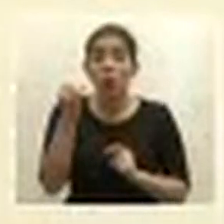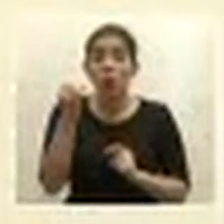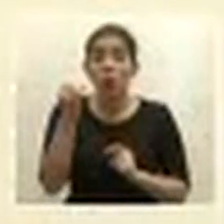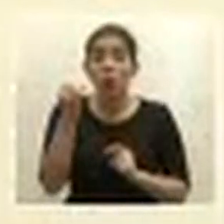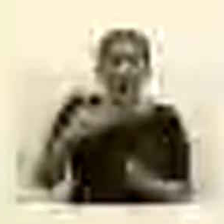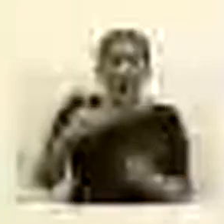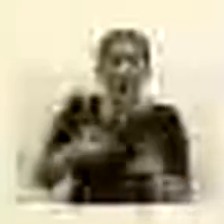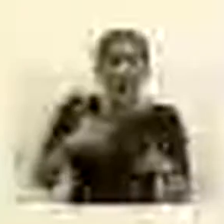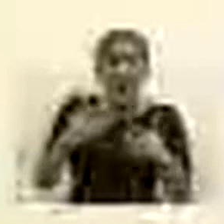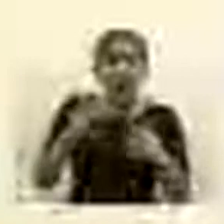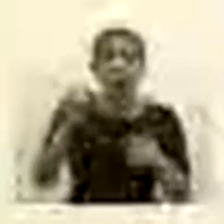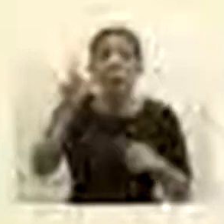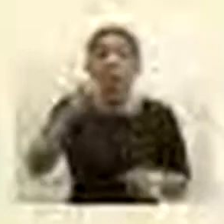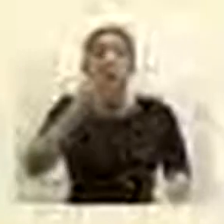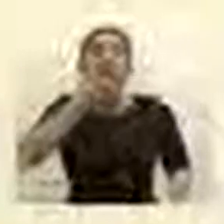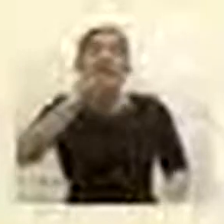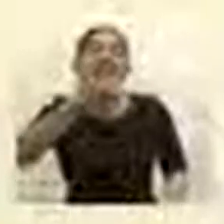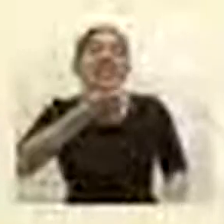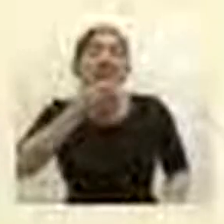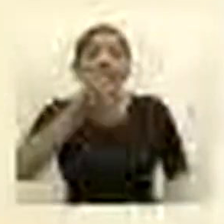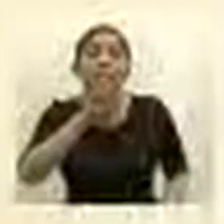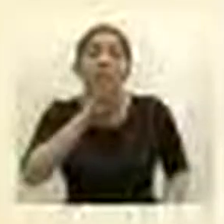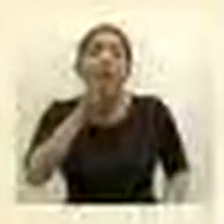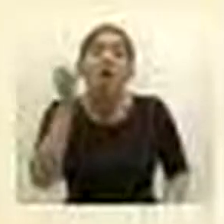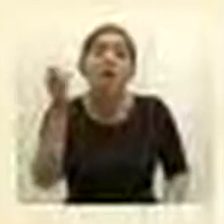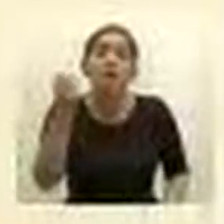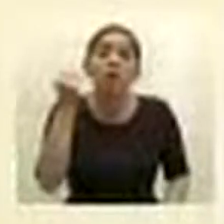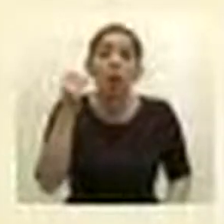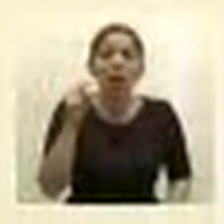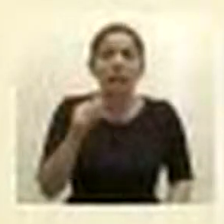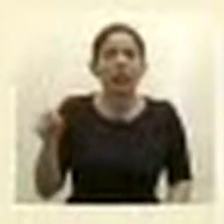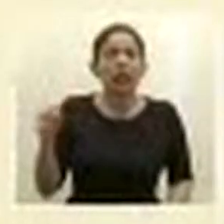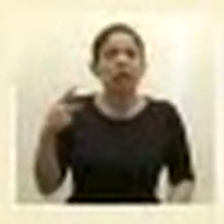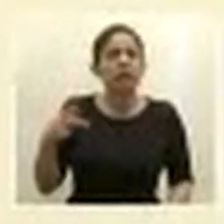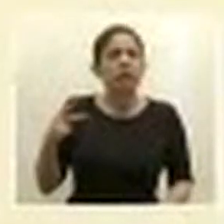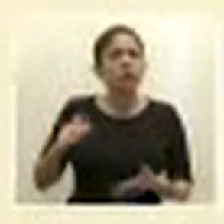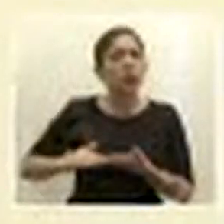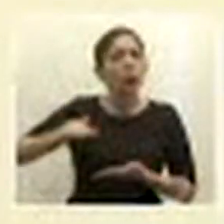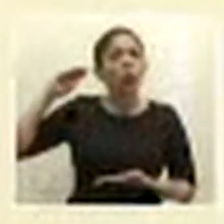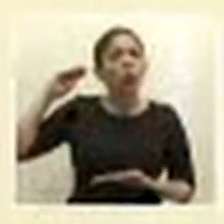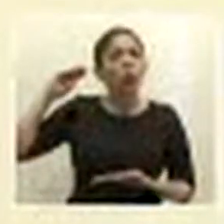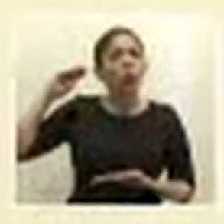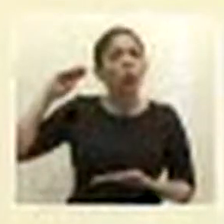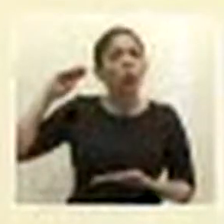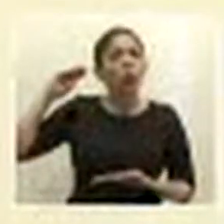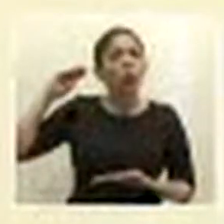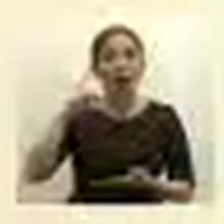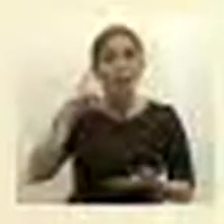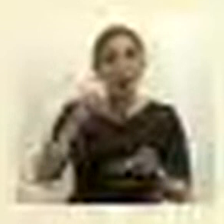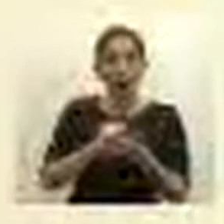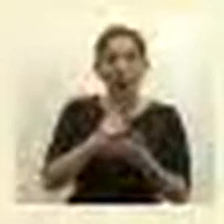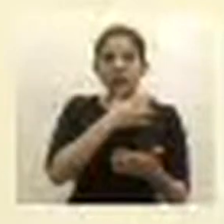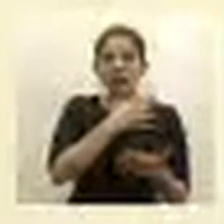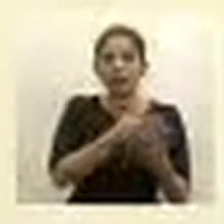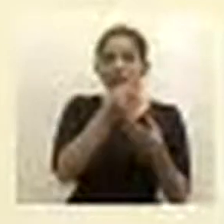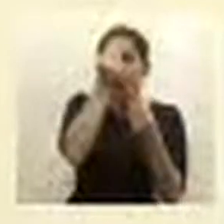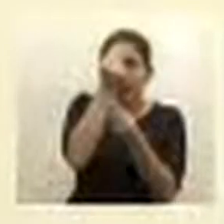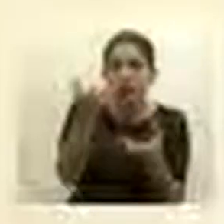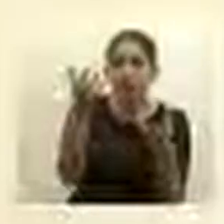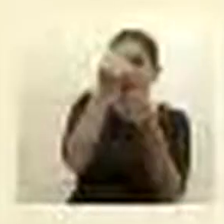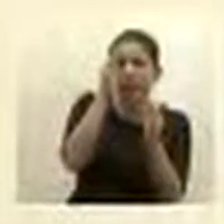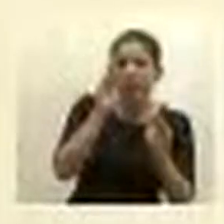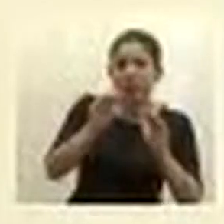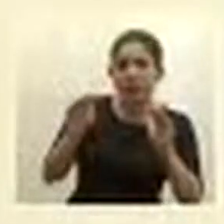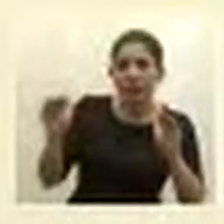síntomas o alguien que está gritando, que está hablando constantemente, pues ahí el riesgo se incrementa y justamente eso es parte de lo que hemos estado actualizando en los